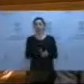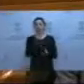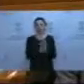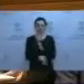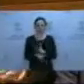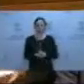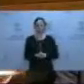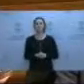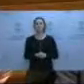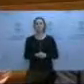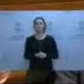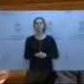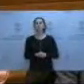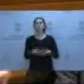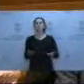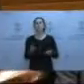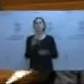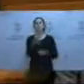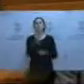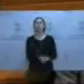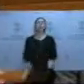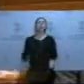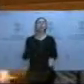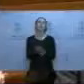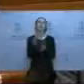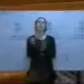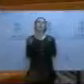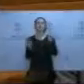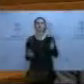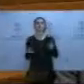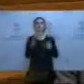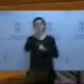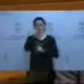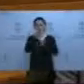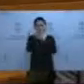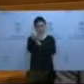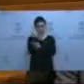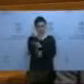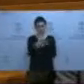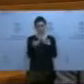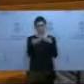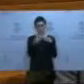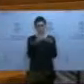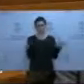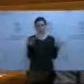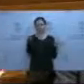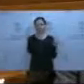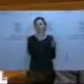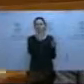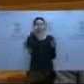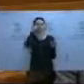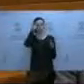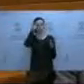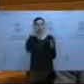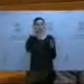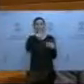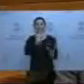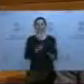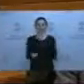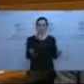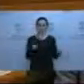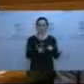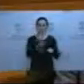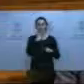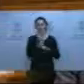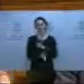Y dicho esto, repito la pregunta. El curso que viene se va a abrir las escuelas rurales cerradas, porque usted hace la